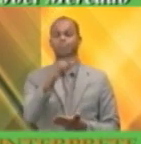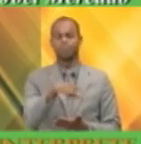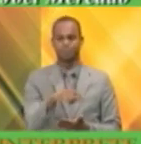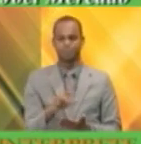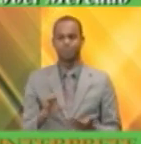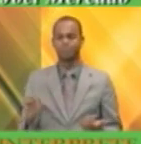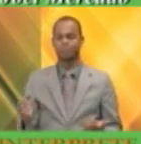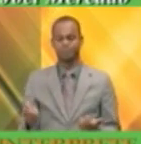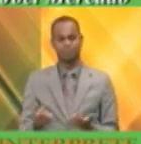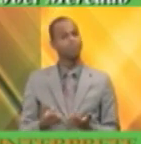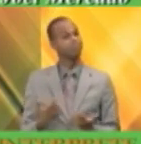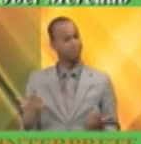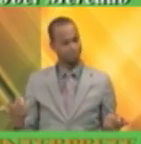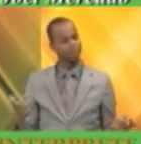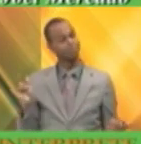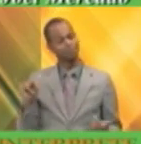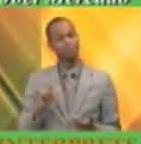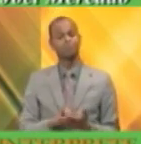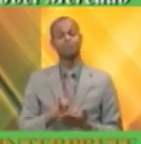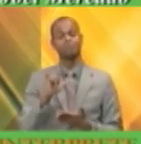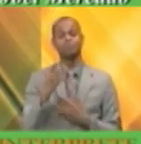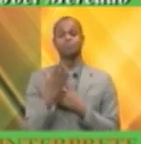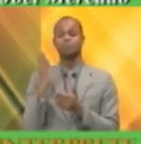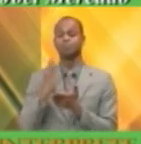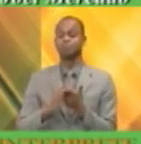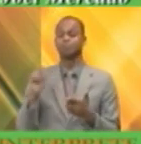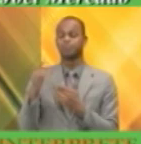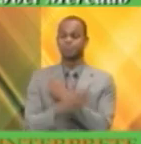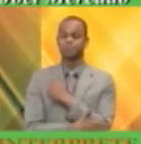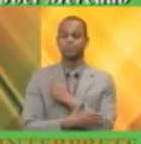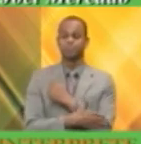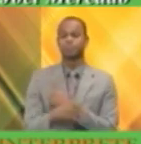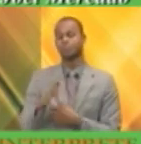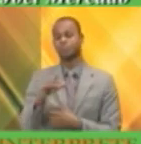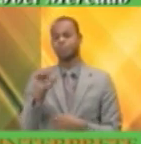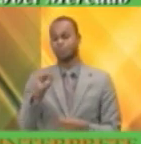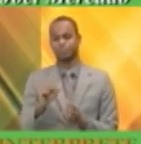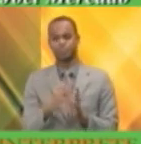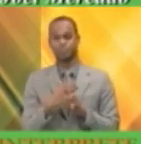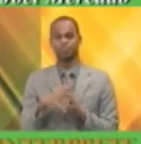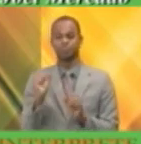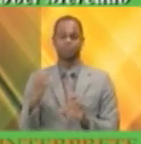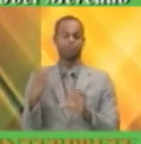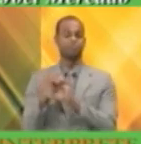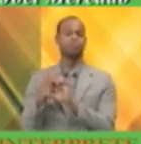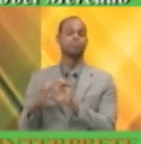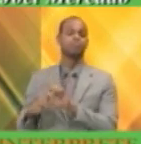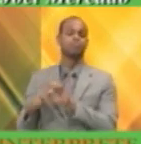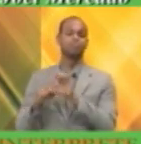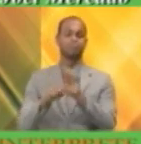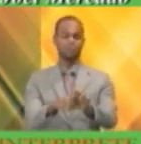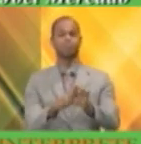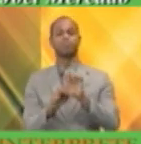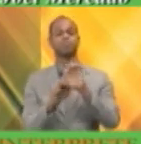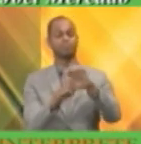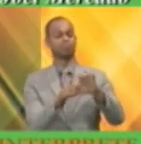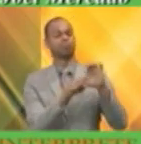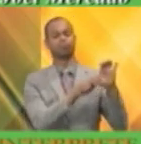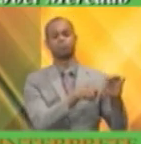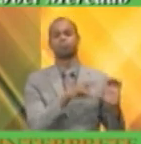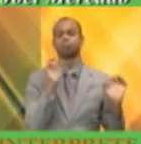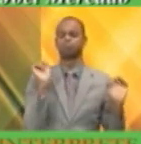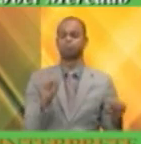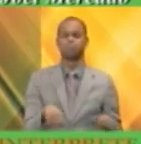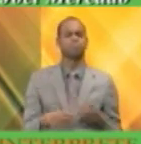aéreo, avión. Pero hay países, como son en América del Sur, que se van en guagua y van a diferentes países y tienen